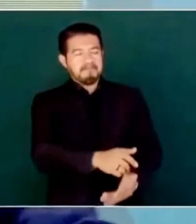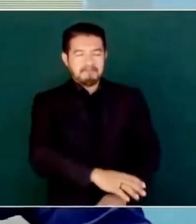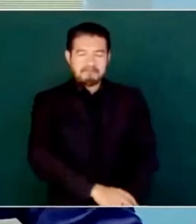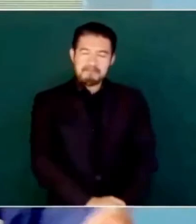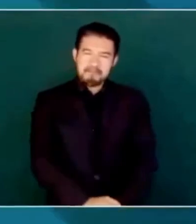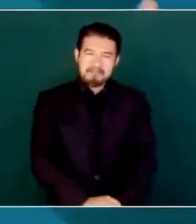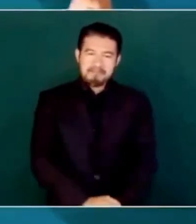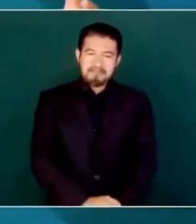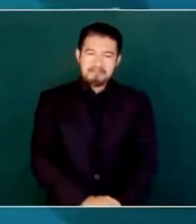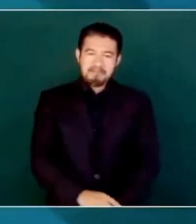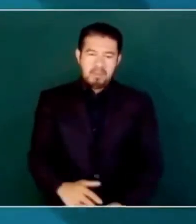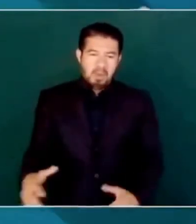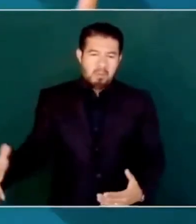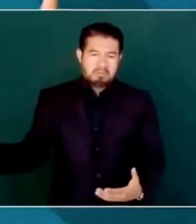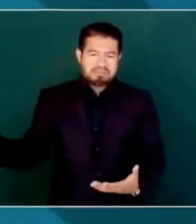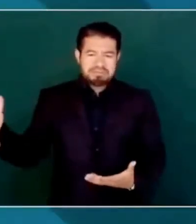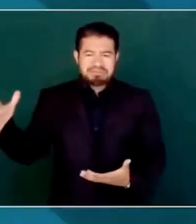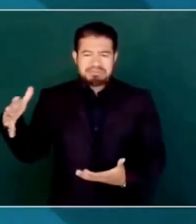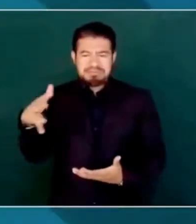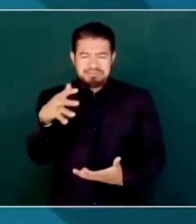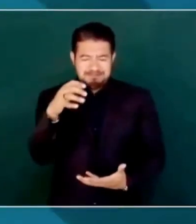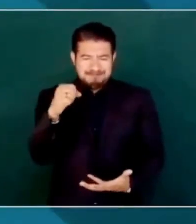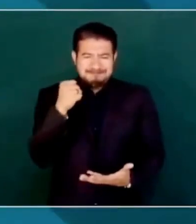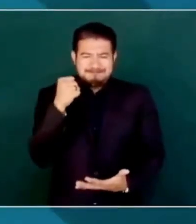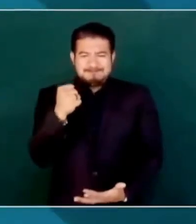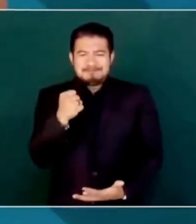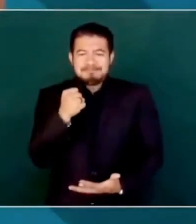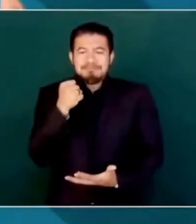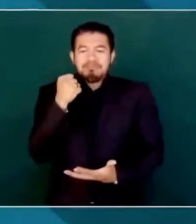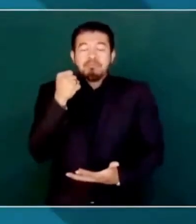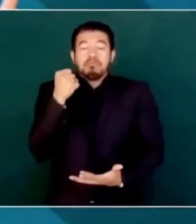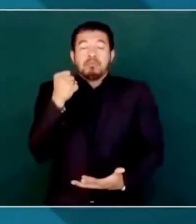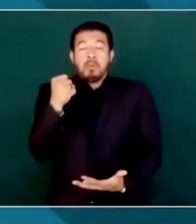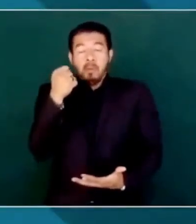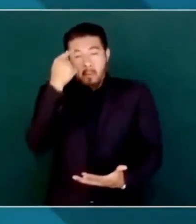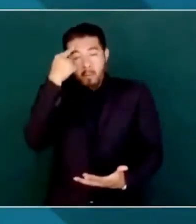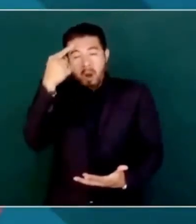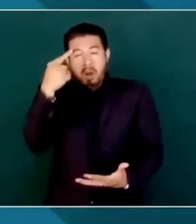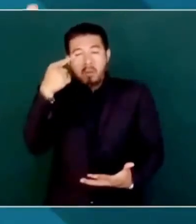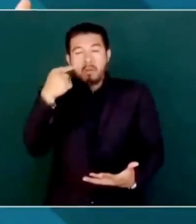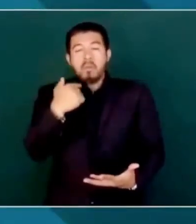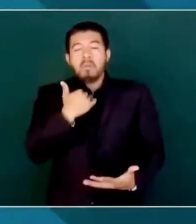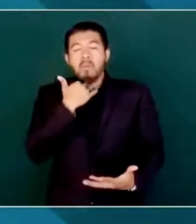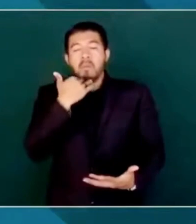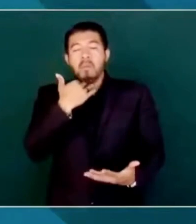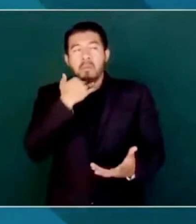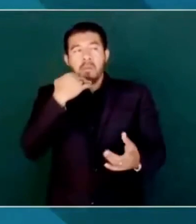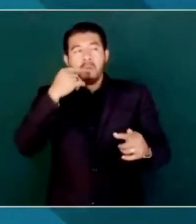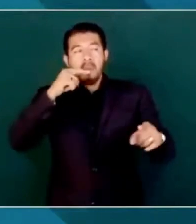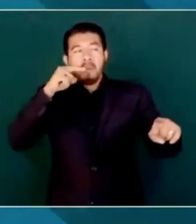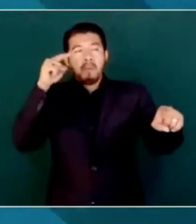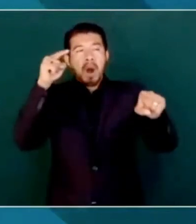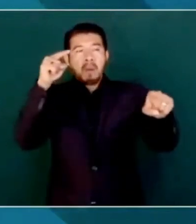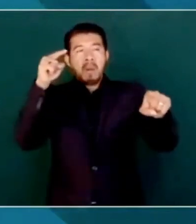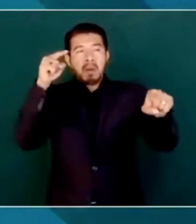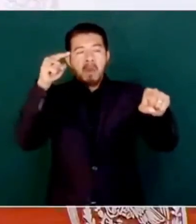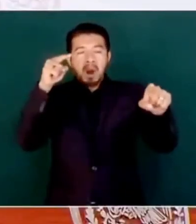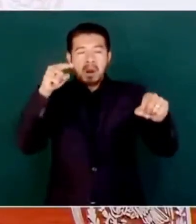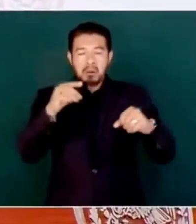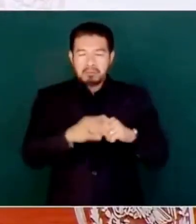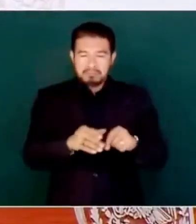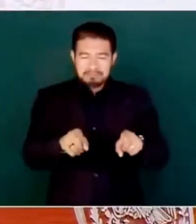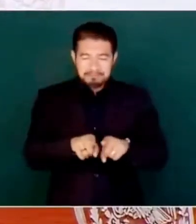Y recogieron dinero y era para la guerra sucia. Sacaron hasta un documental